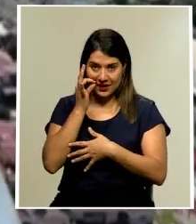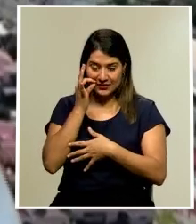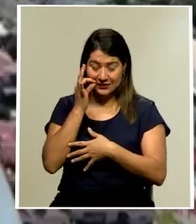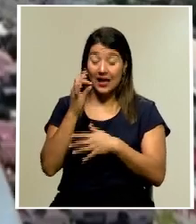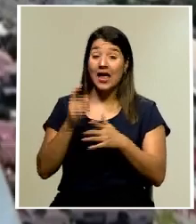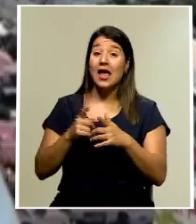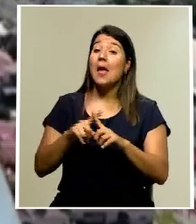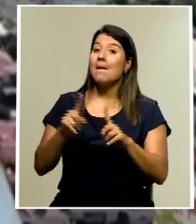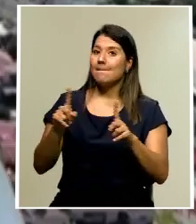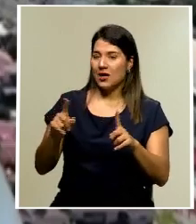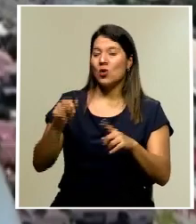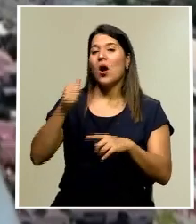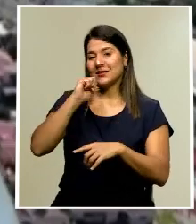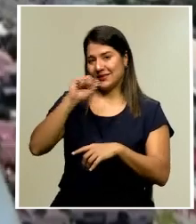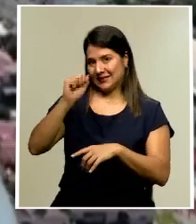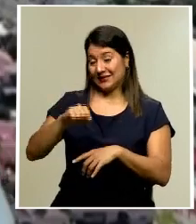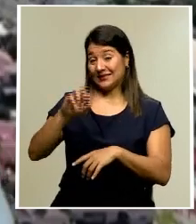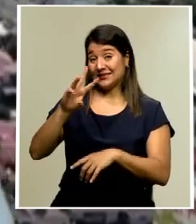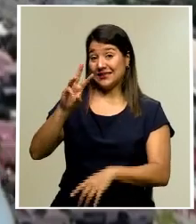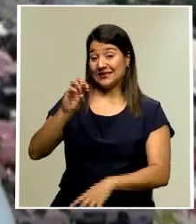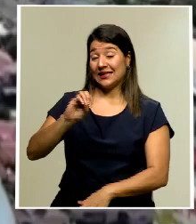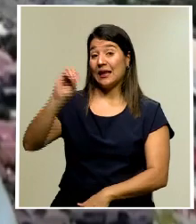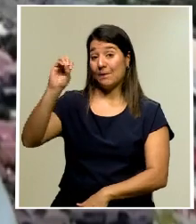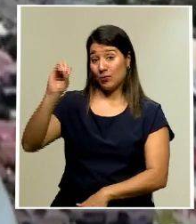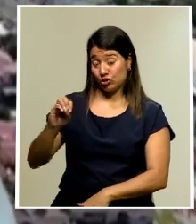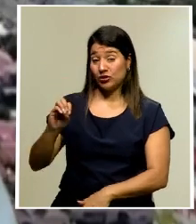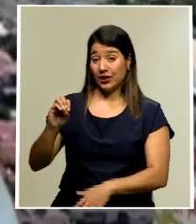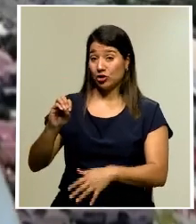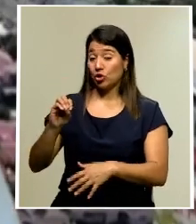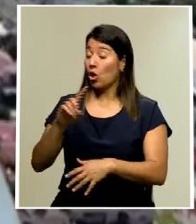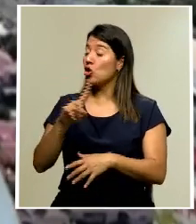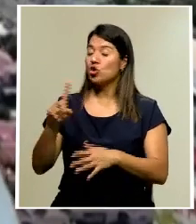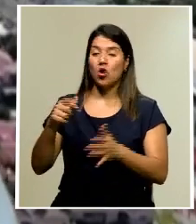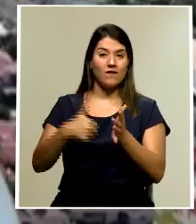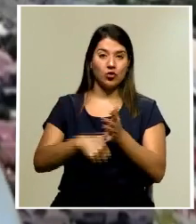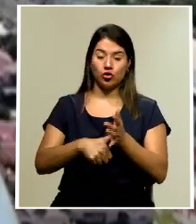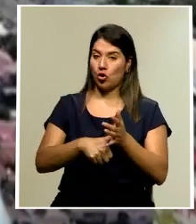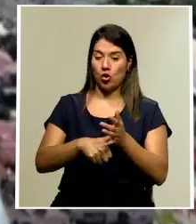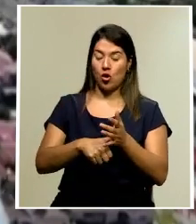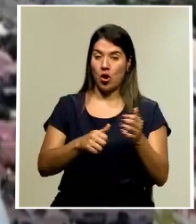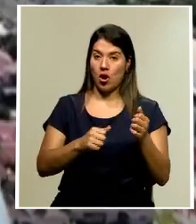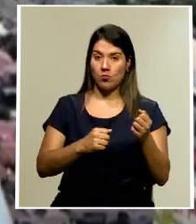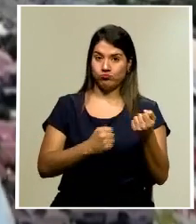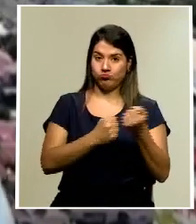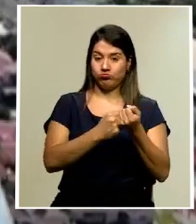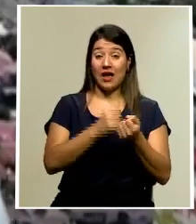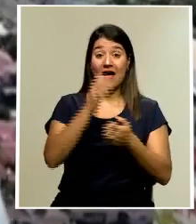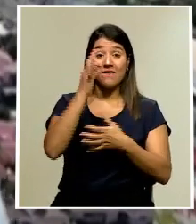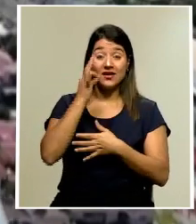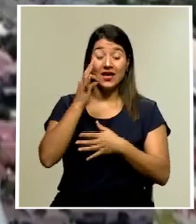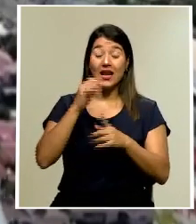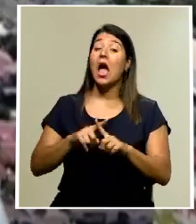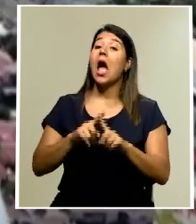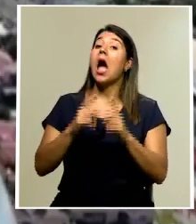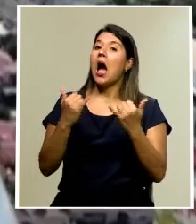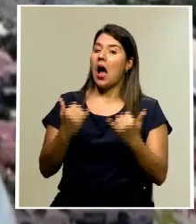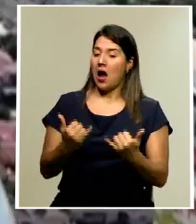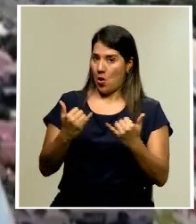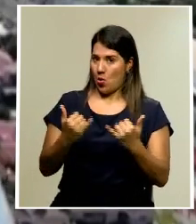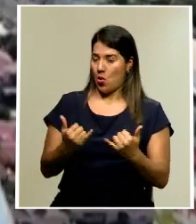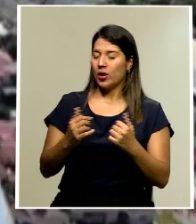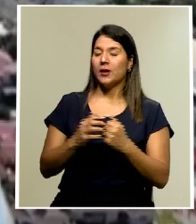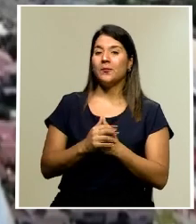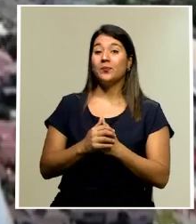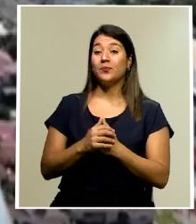digamos, de la votación, un 60% de esa votación no le favoreció. Ahora bien, la hipótesis contraria, o la